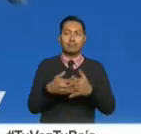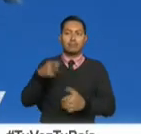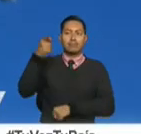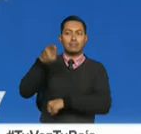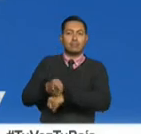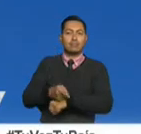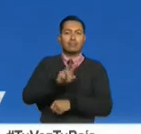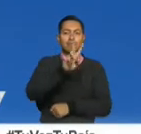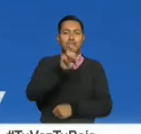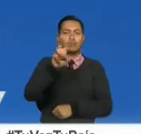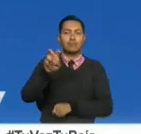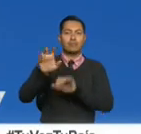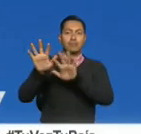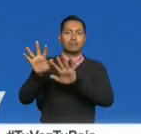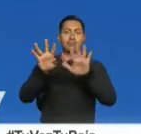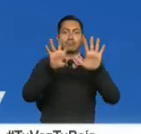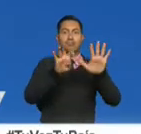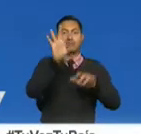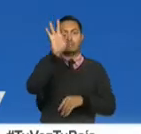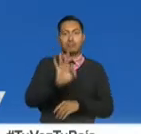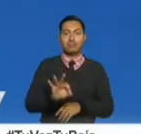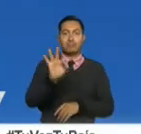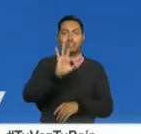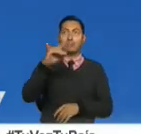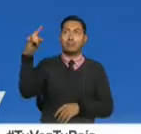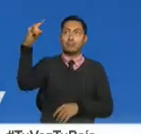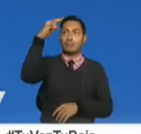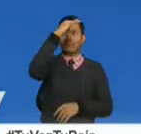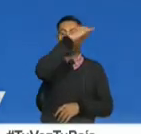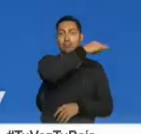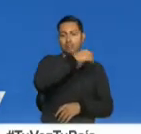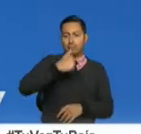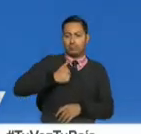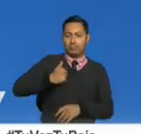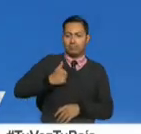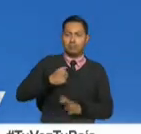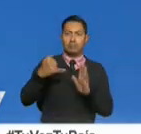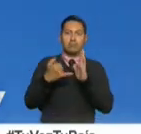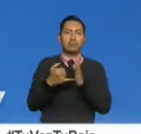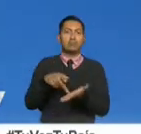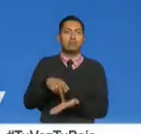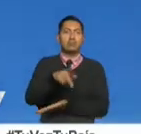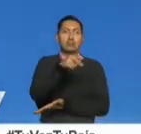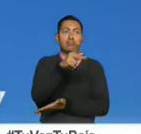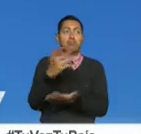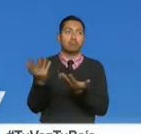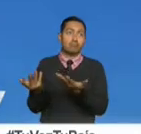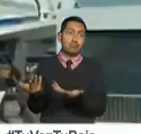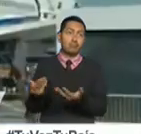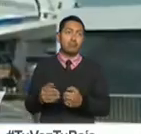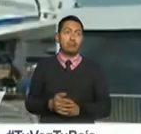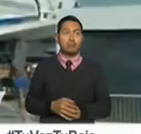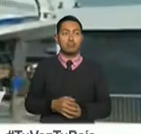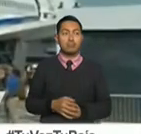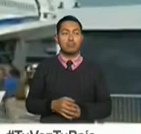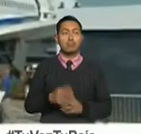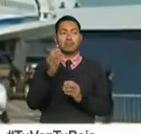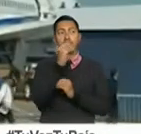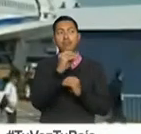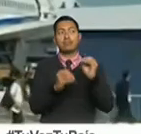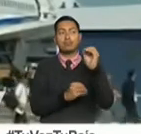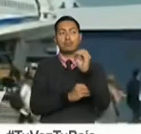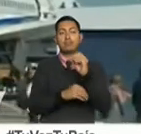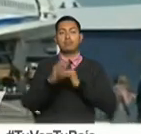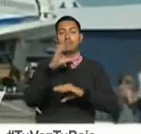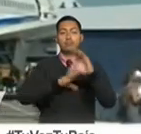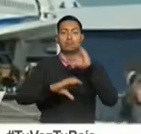del 219% a cada aeronave Bombardier Serie C que se importe del país vecino. Según el Departamento de Comercio,